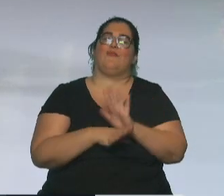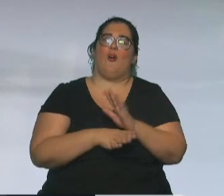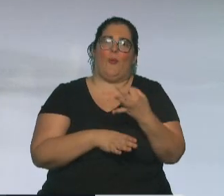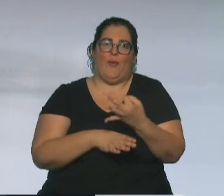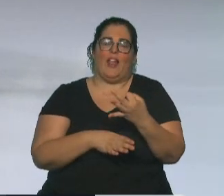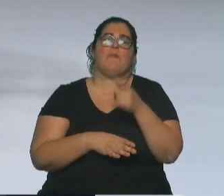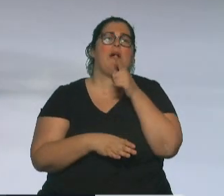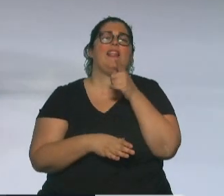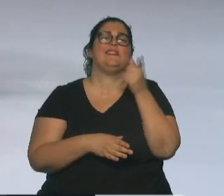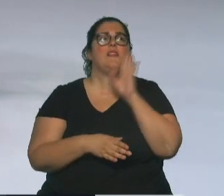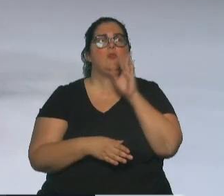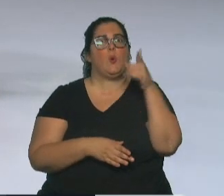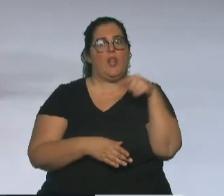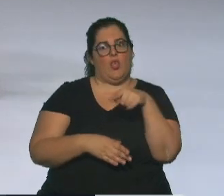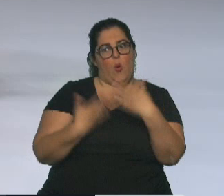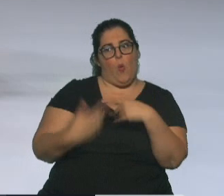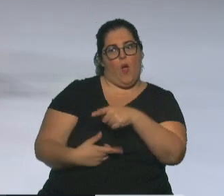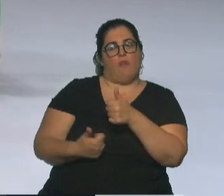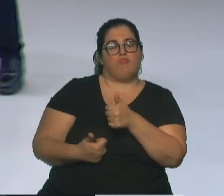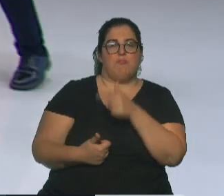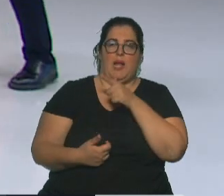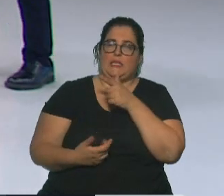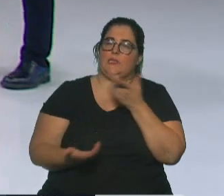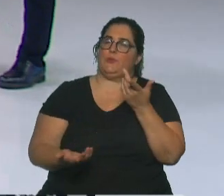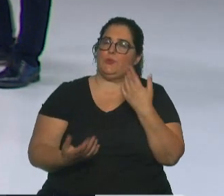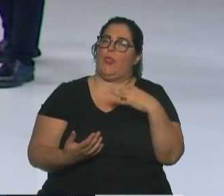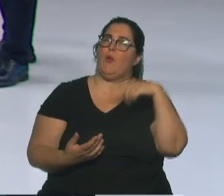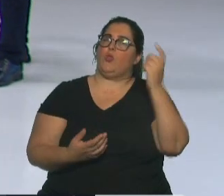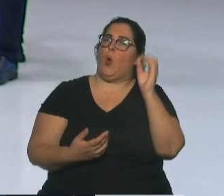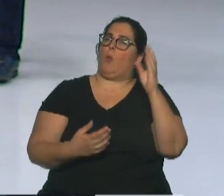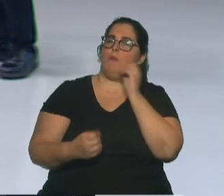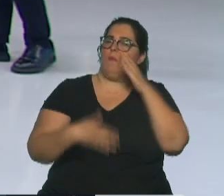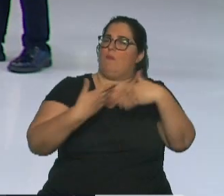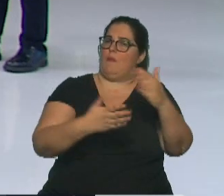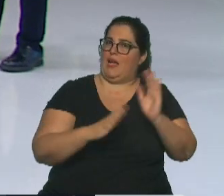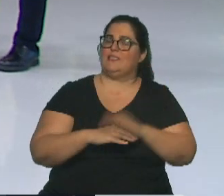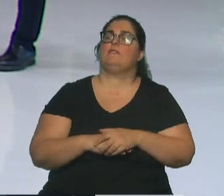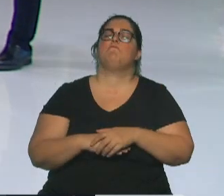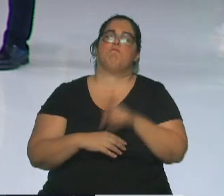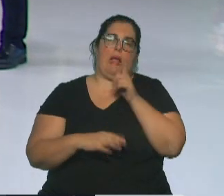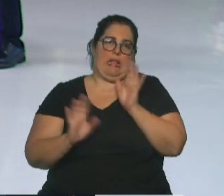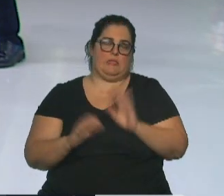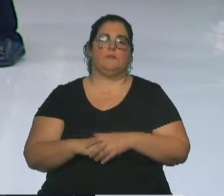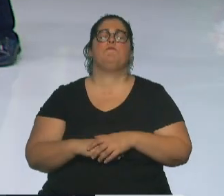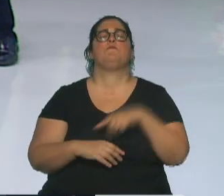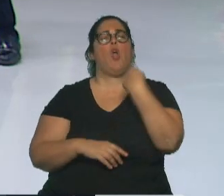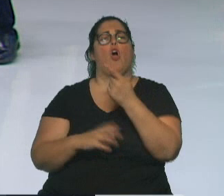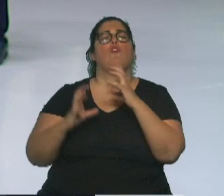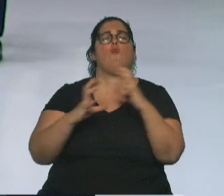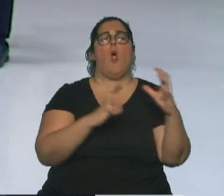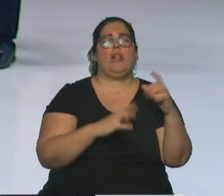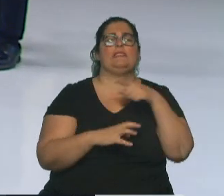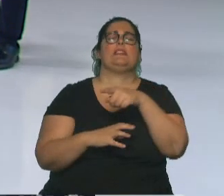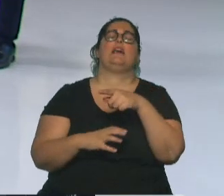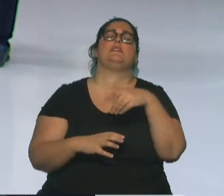sobra chico, ¿no? totalmente. Me parece, me da la sensación. Y si no repasamos algunos de los otros, ¿no? A ver. Futbolistas, Lisandro